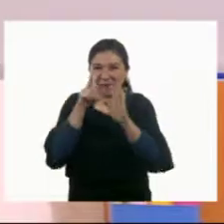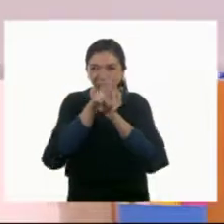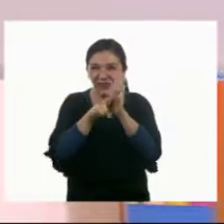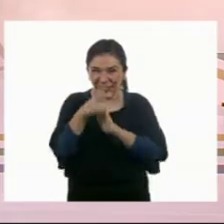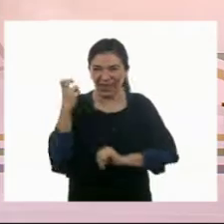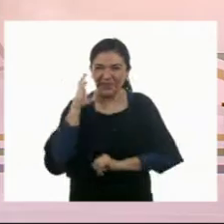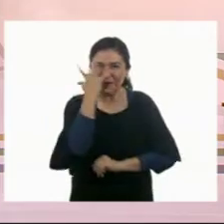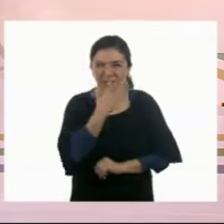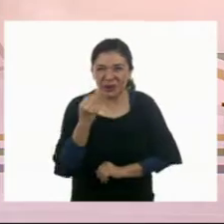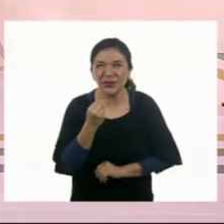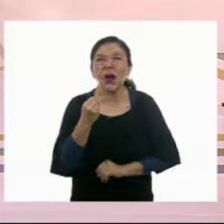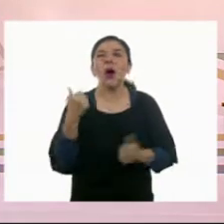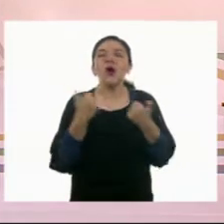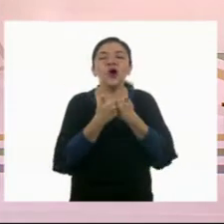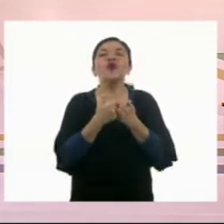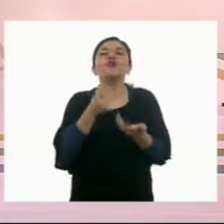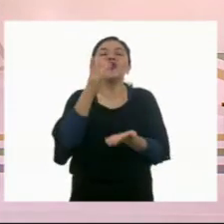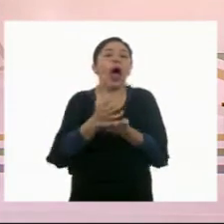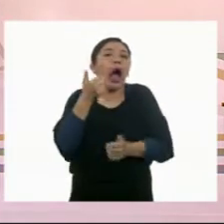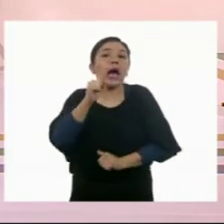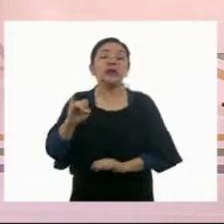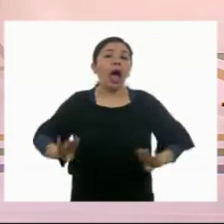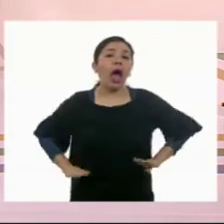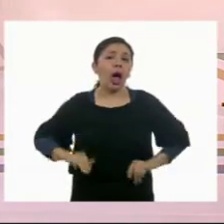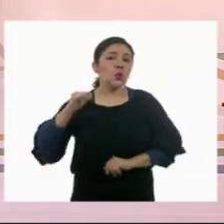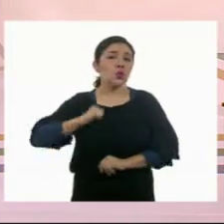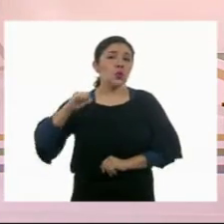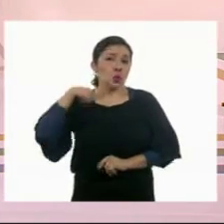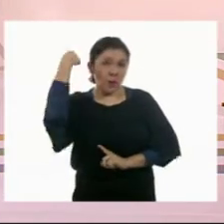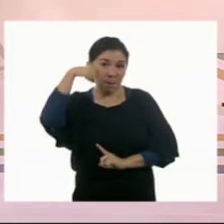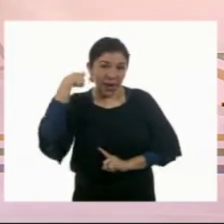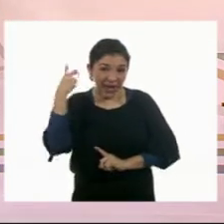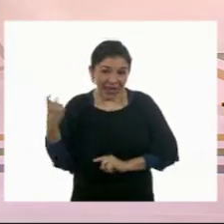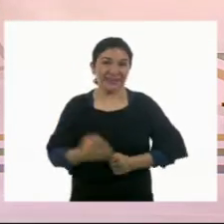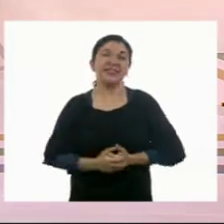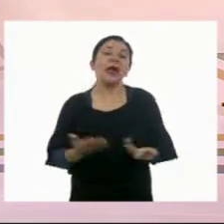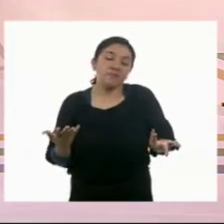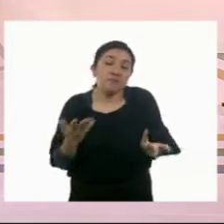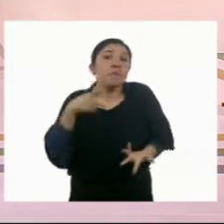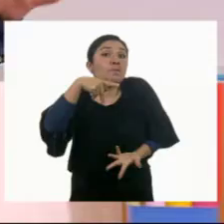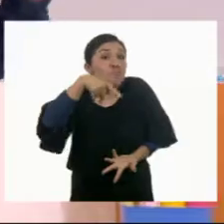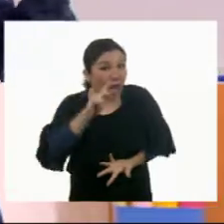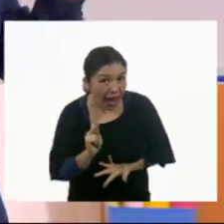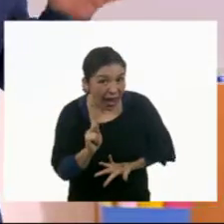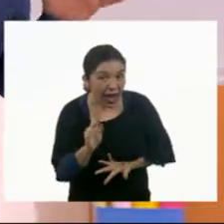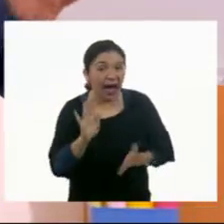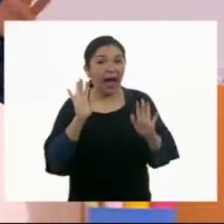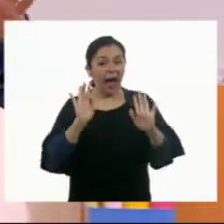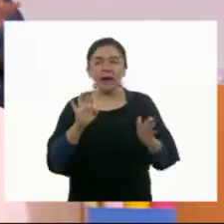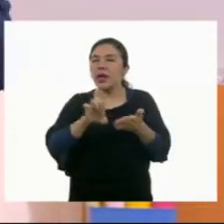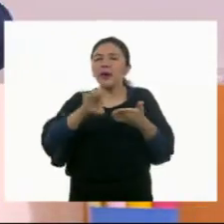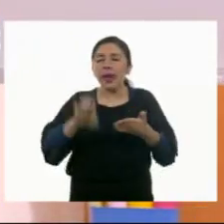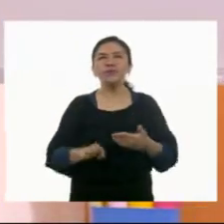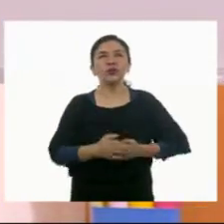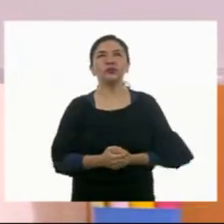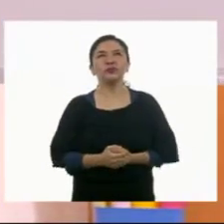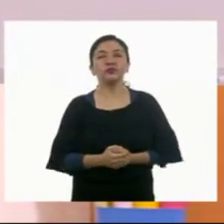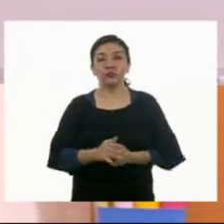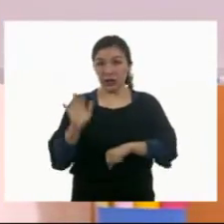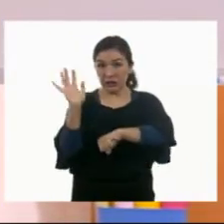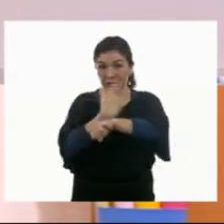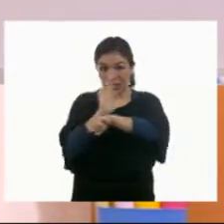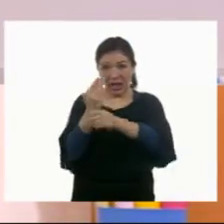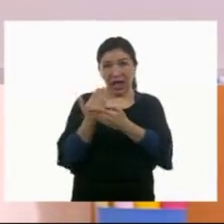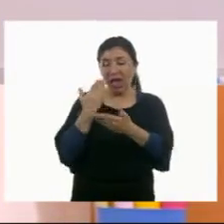video precioso, así eran las películas de antes, ¿no? Muy bonitas. Pero... por ejemplo, aunque en el cine